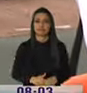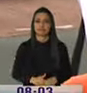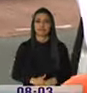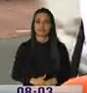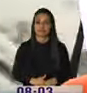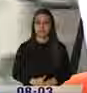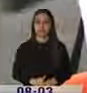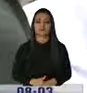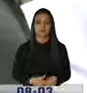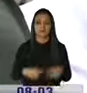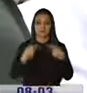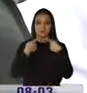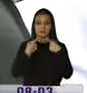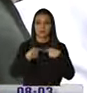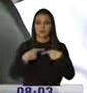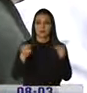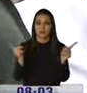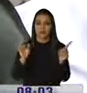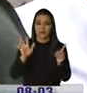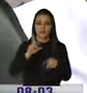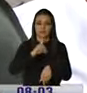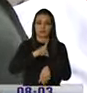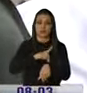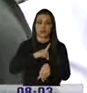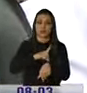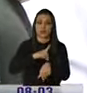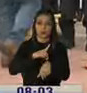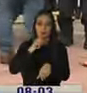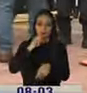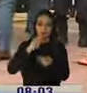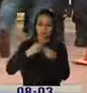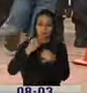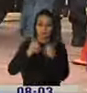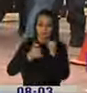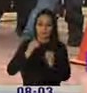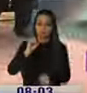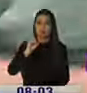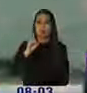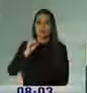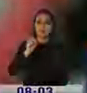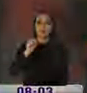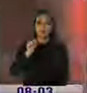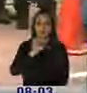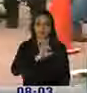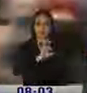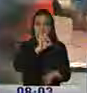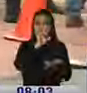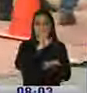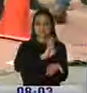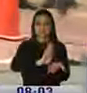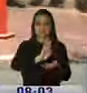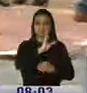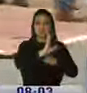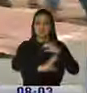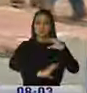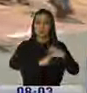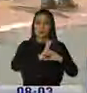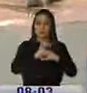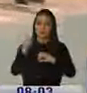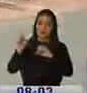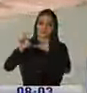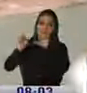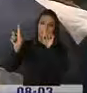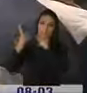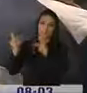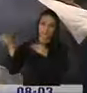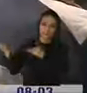Con un comunicado, así fue como llegó el doctor Patricio Molina, el representante de los moradores San José del Condado, a la empresa pública metropolitana de